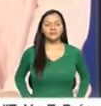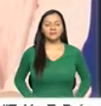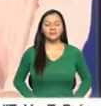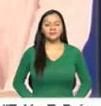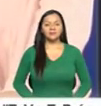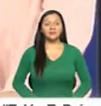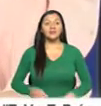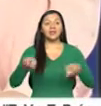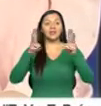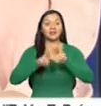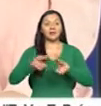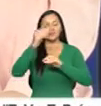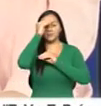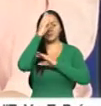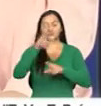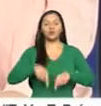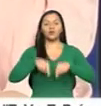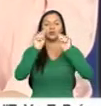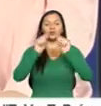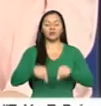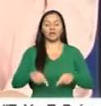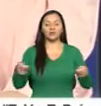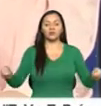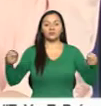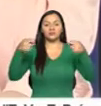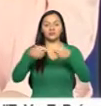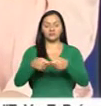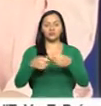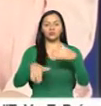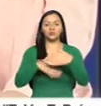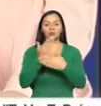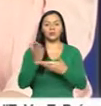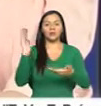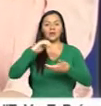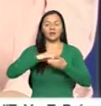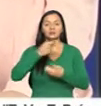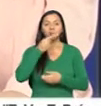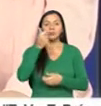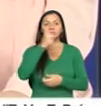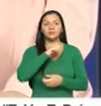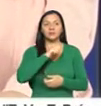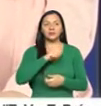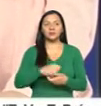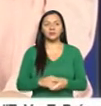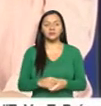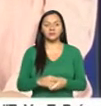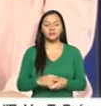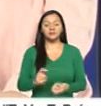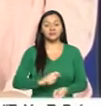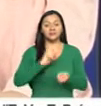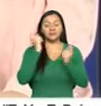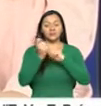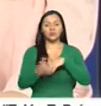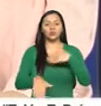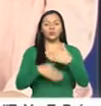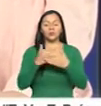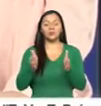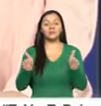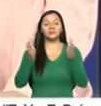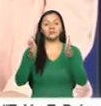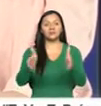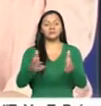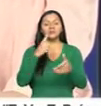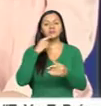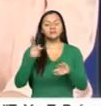También le contamos que el contrato de concesión bajo la modalidad de alianza público-privada para modernizar y ampliar la